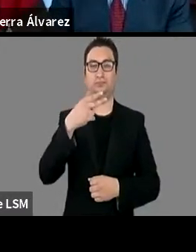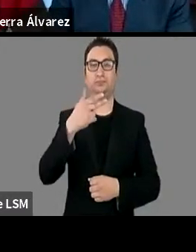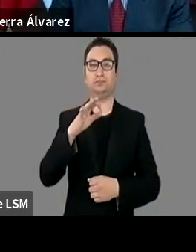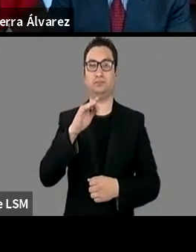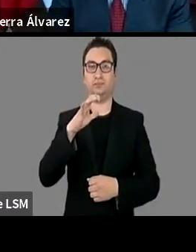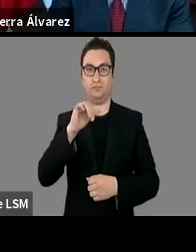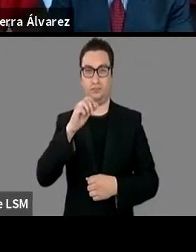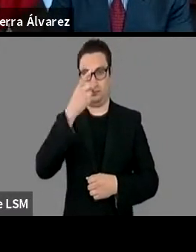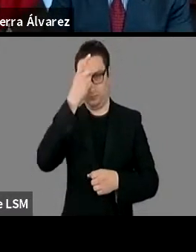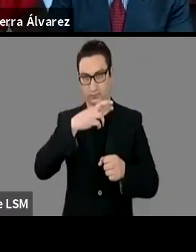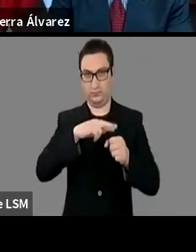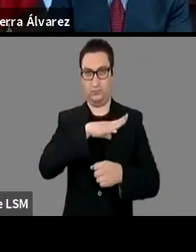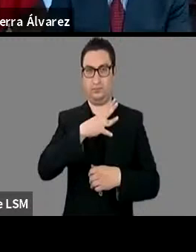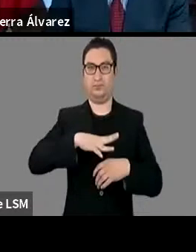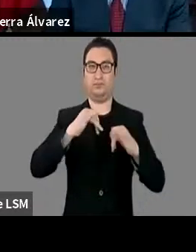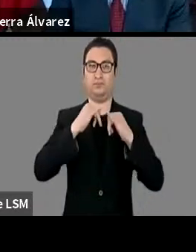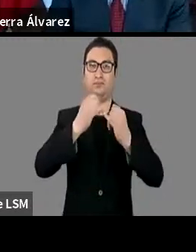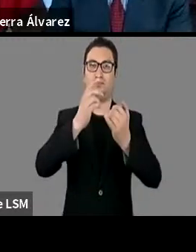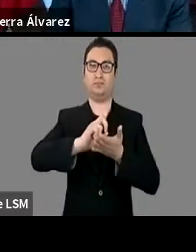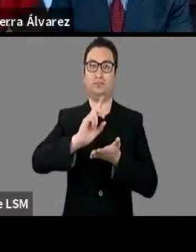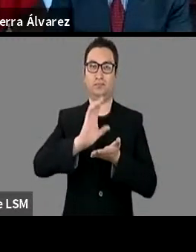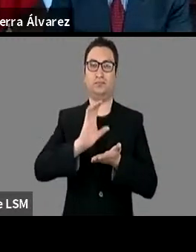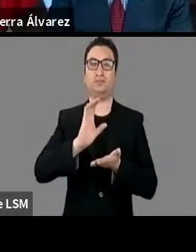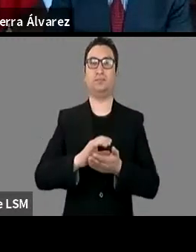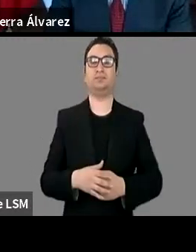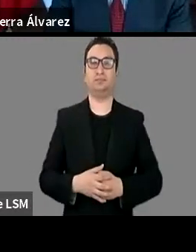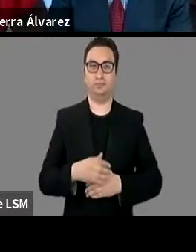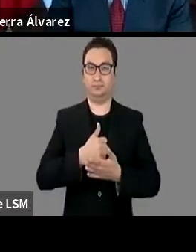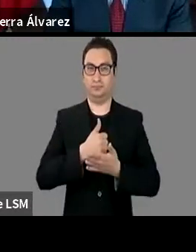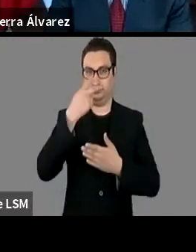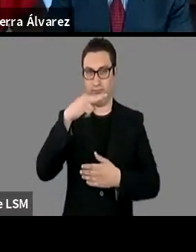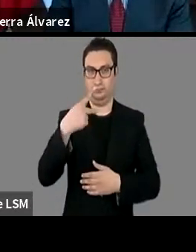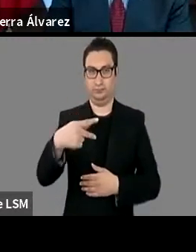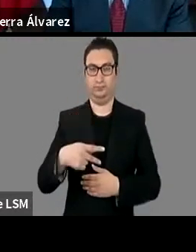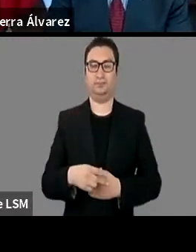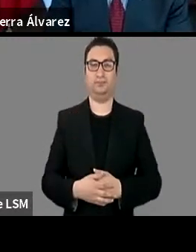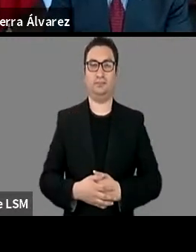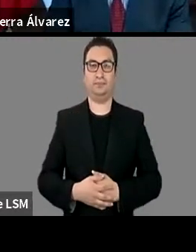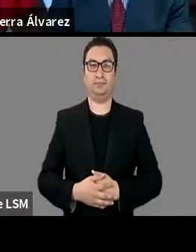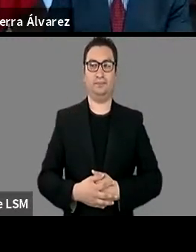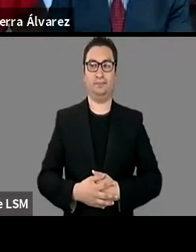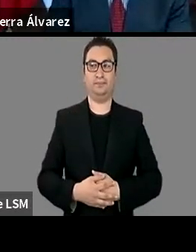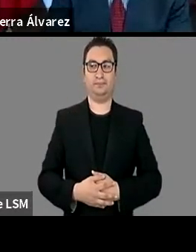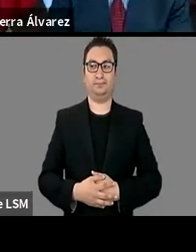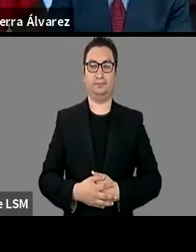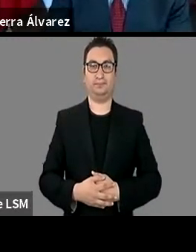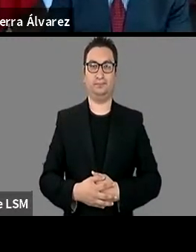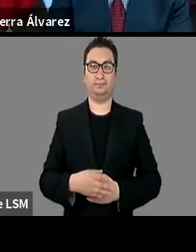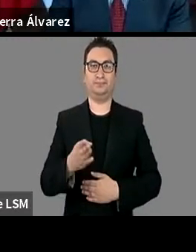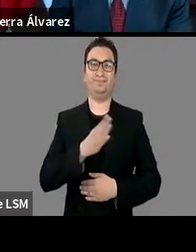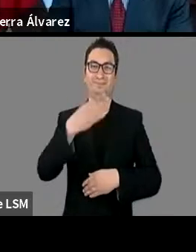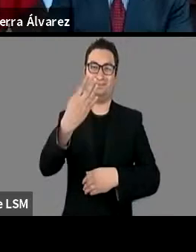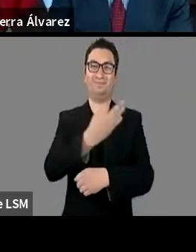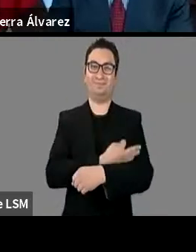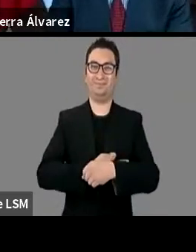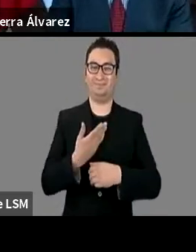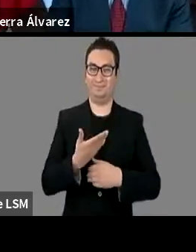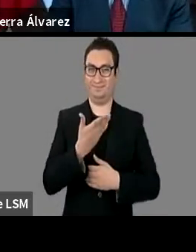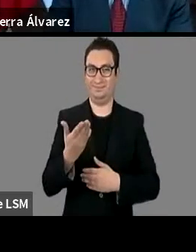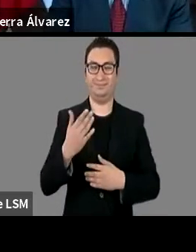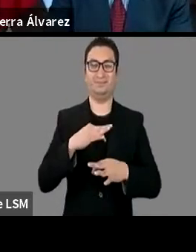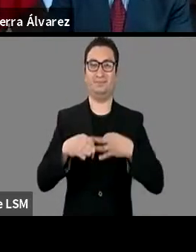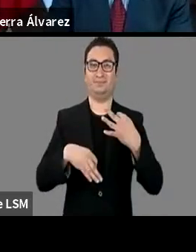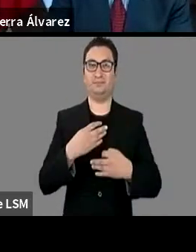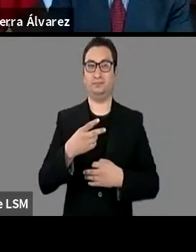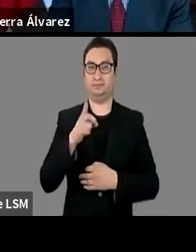general del Instituto de las Personas con Discapacidad de la Ciudad de México. Buenas tardes, doctor Rafael